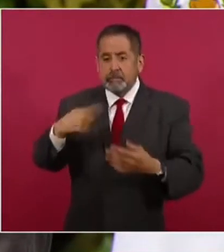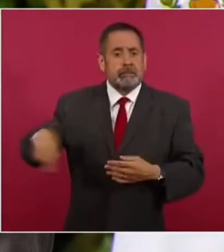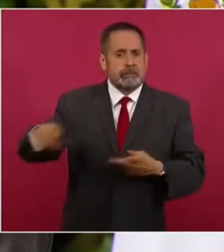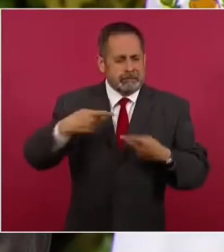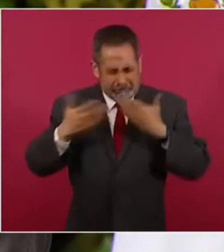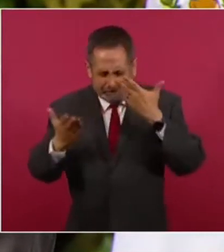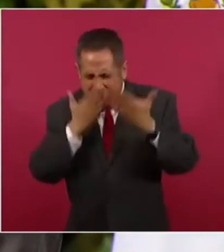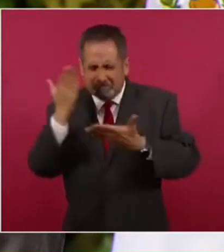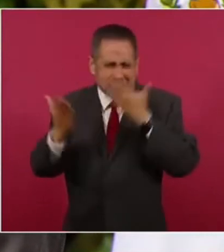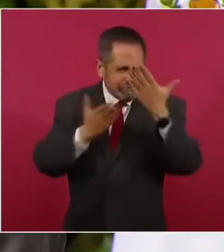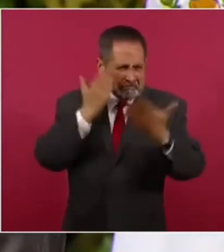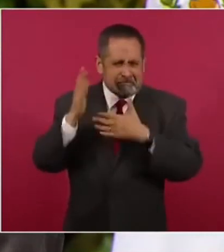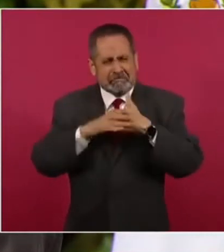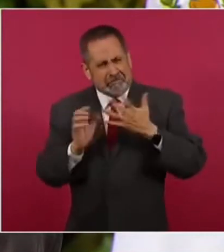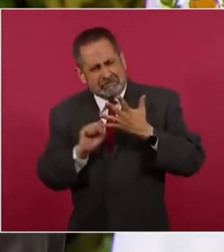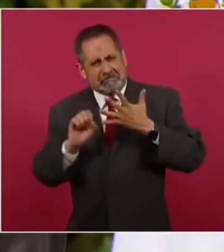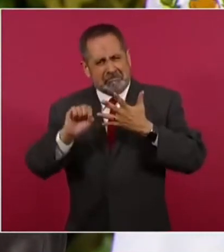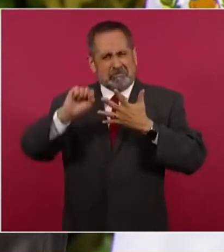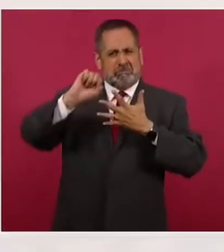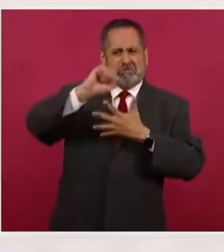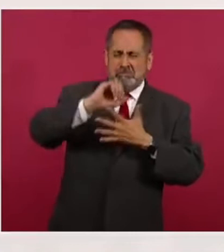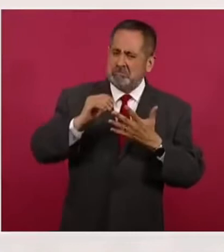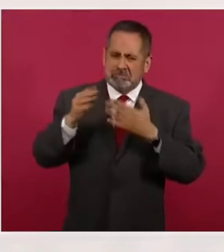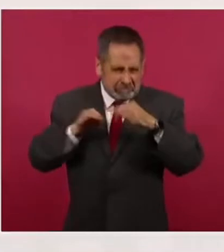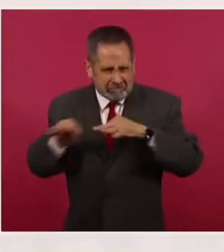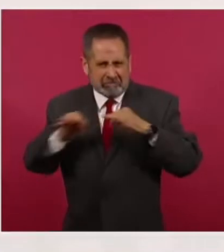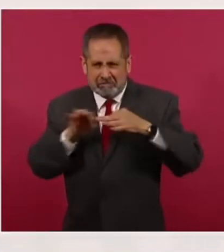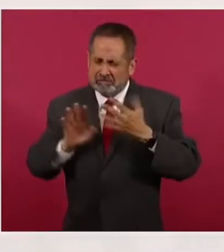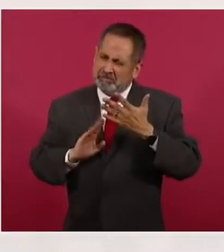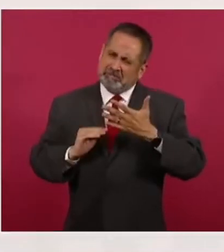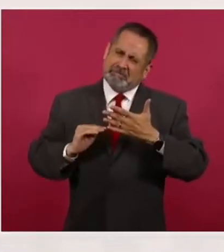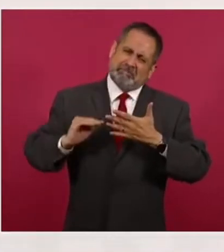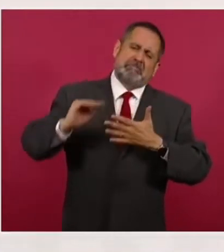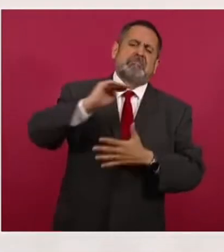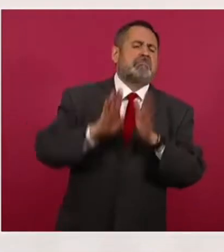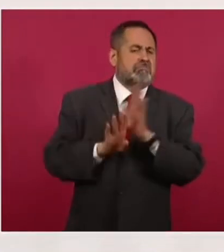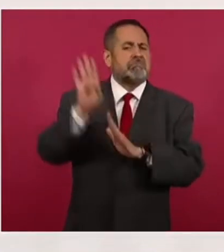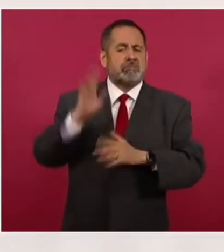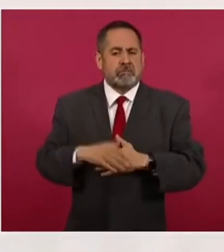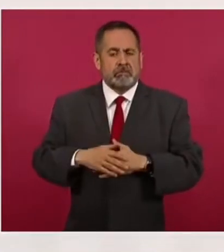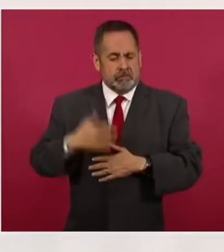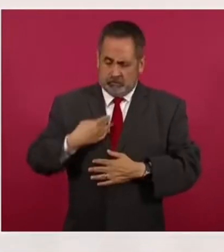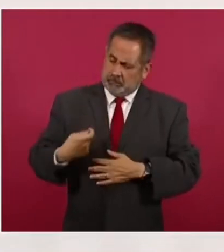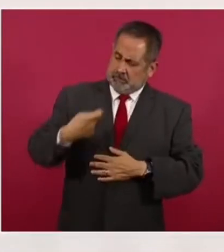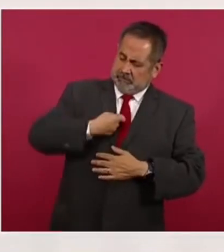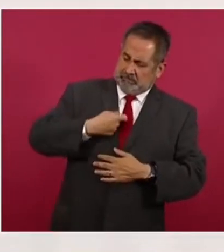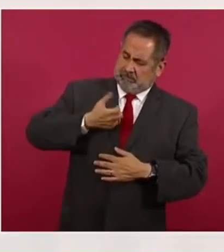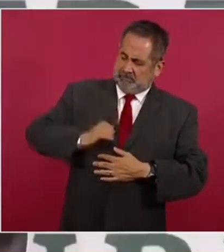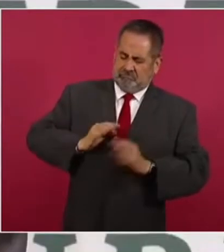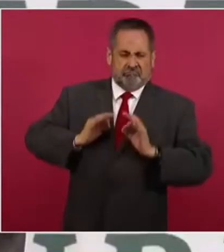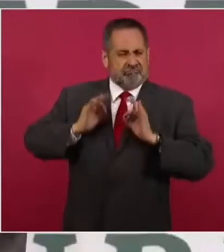el estudio y el trabajo en la escala social, sin dejar nuestra